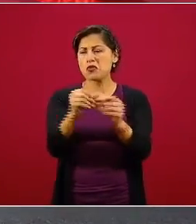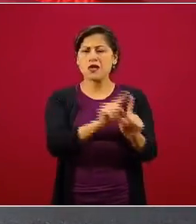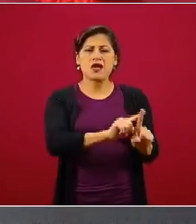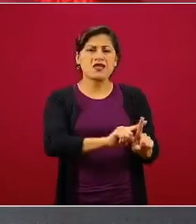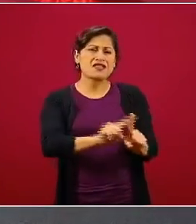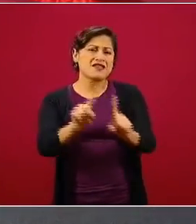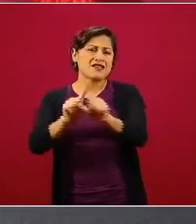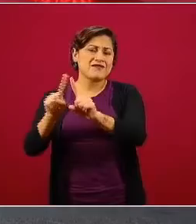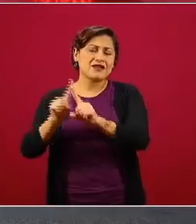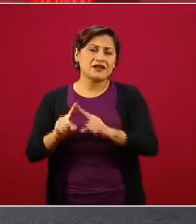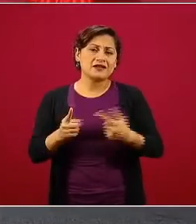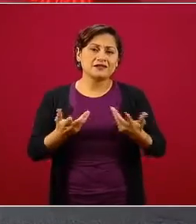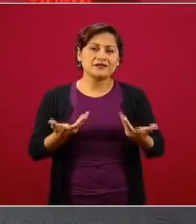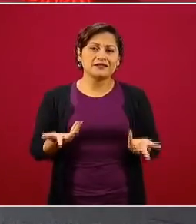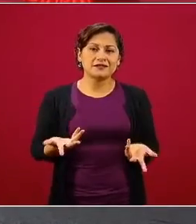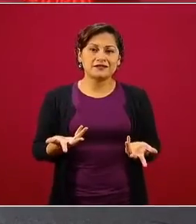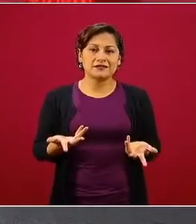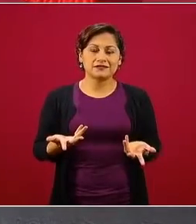¿por qué no